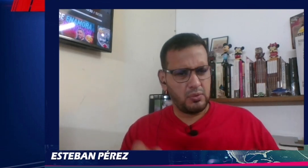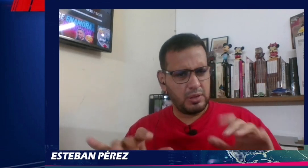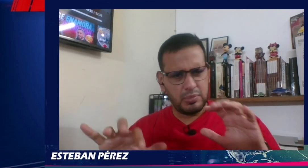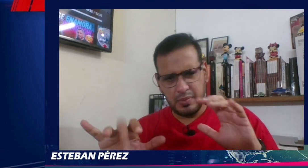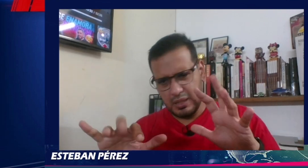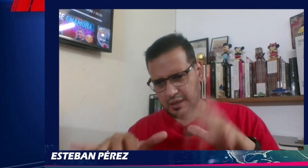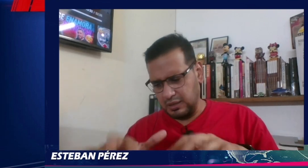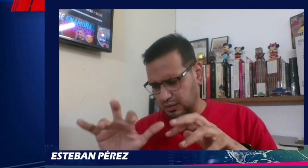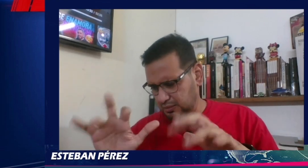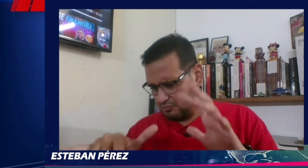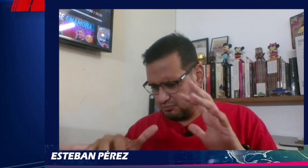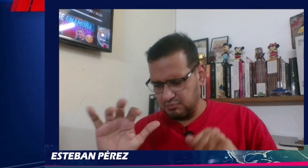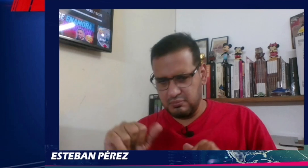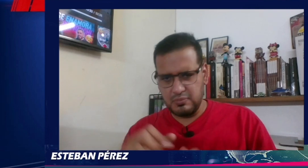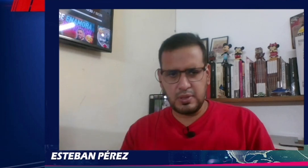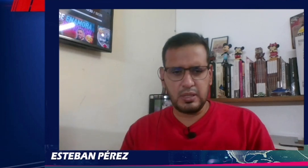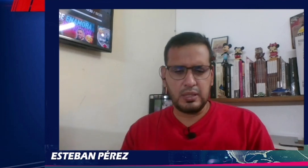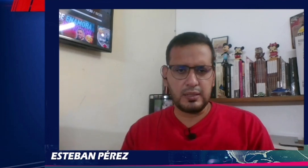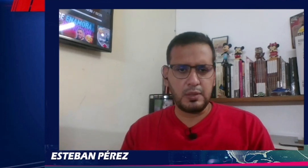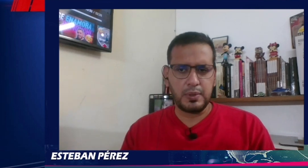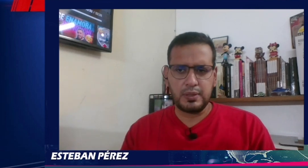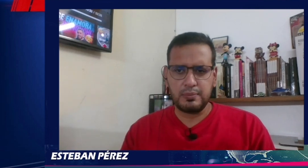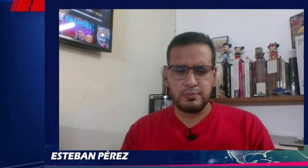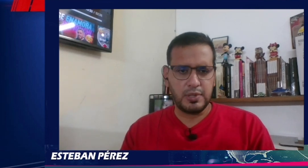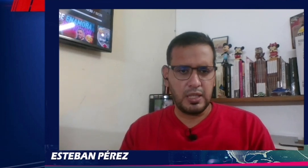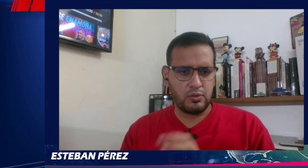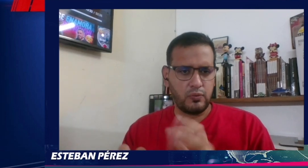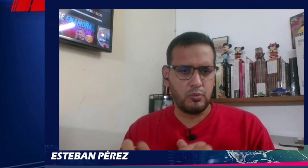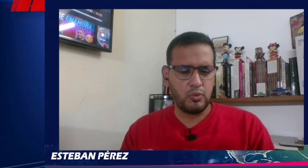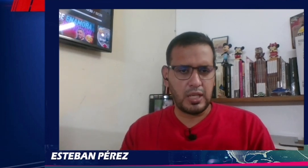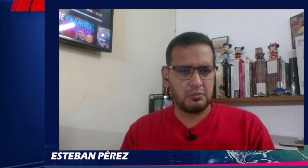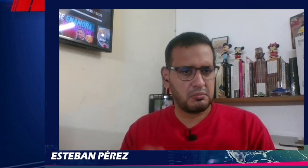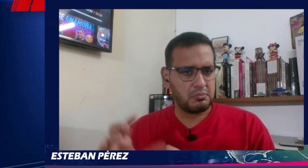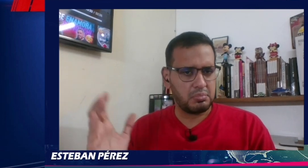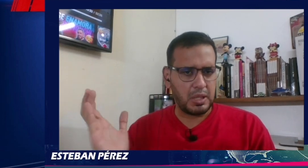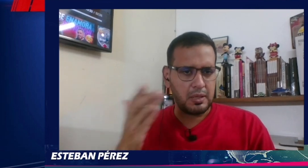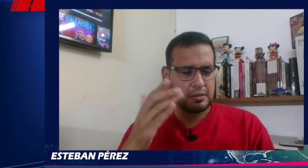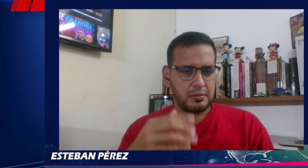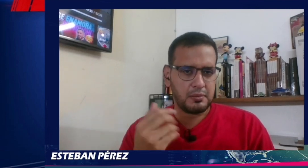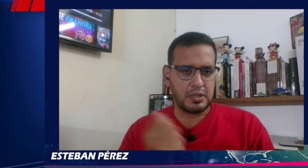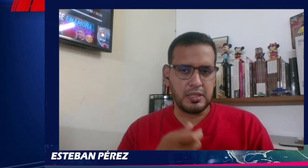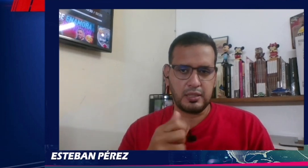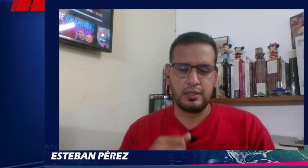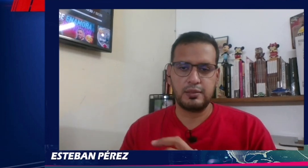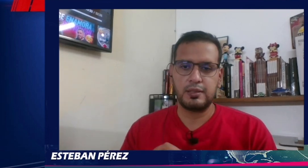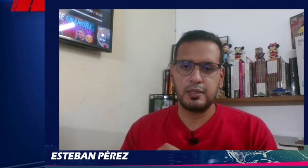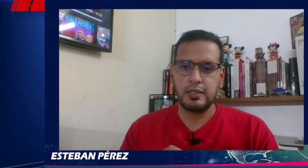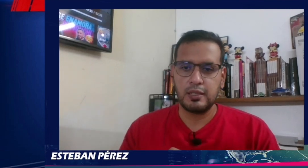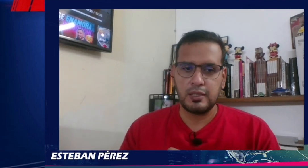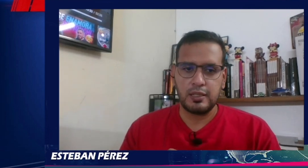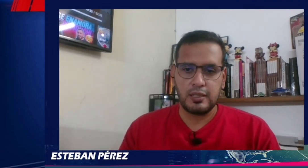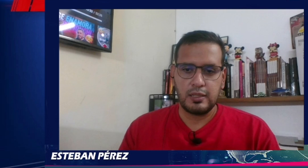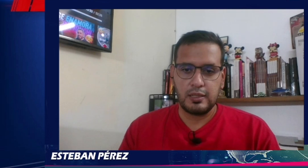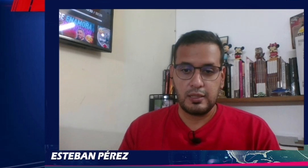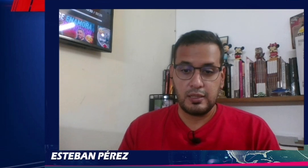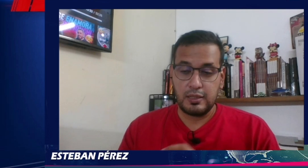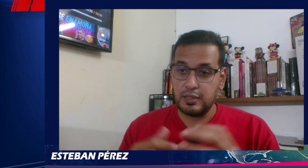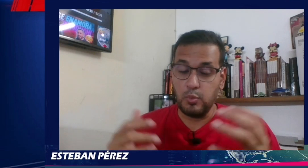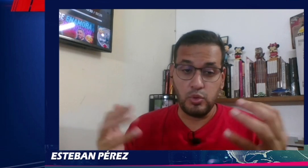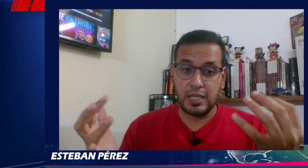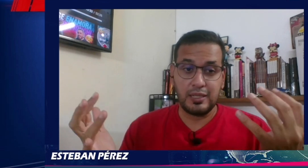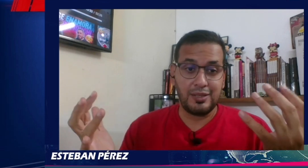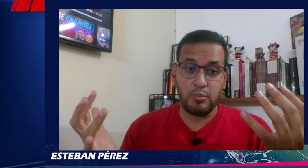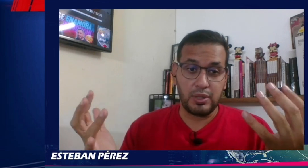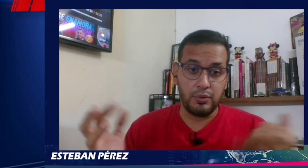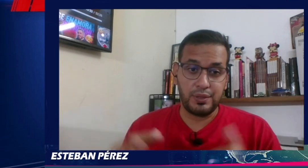En México simplemente te inscribes, llenas tu formulario, te vas, te inyectan.